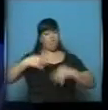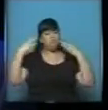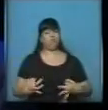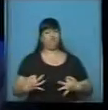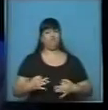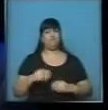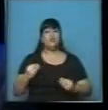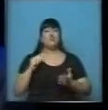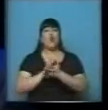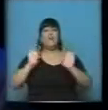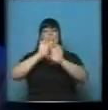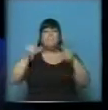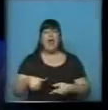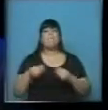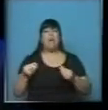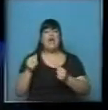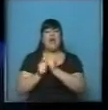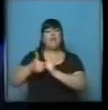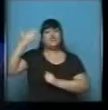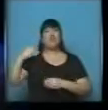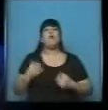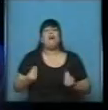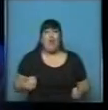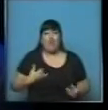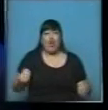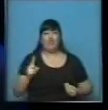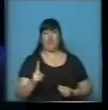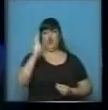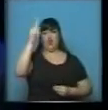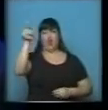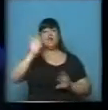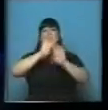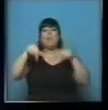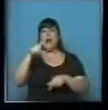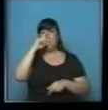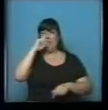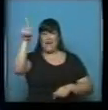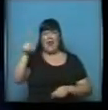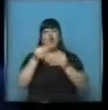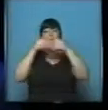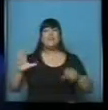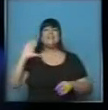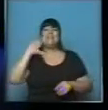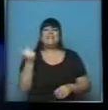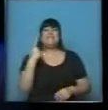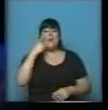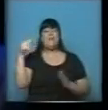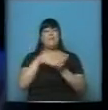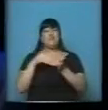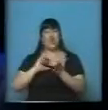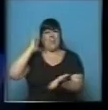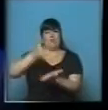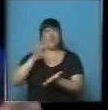personalmente, que es un plan de reparación histórico para el norte argentino, se llama Plan Belgrano, que arranca de 16.000 millones de dólares de inversión